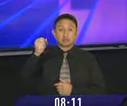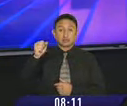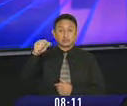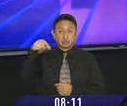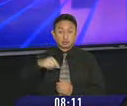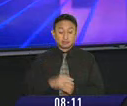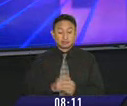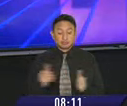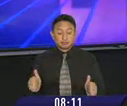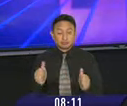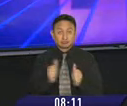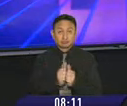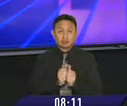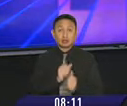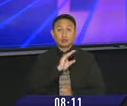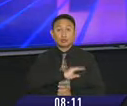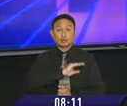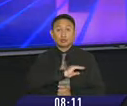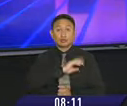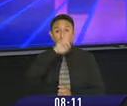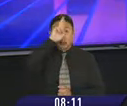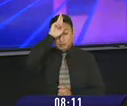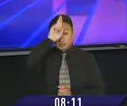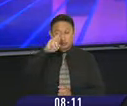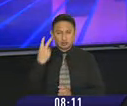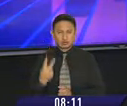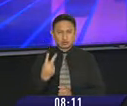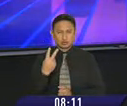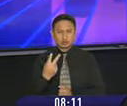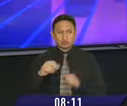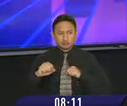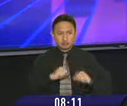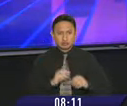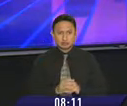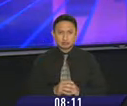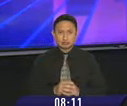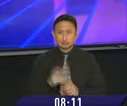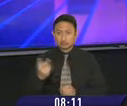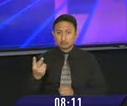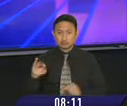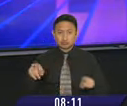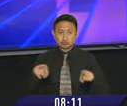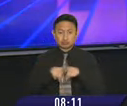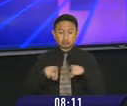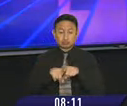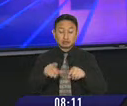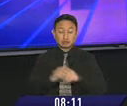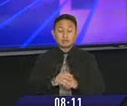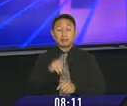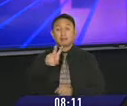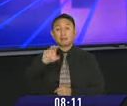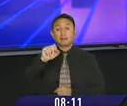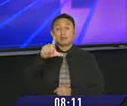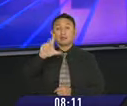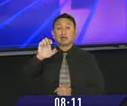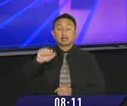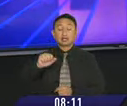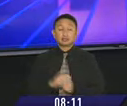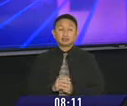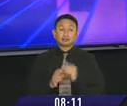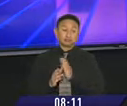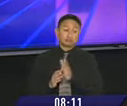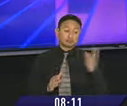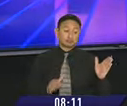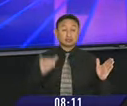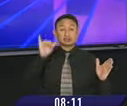Quito, junto al municipio Rumiñahui, en este caso, porque son paralelos. El Valle de Los Chillos tiene la parte del distrito metropolitano y